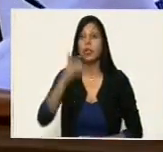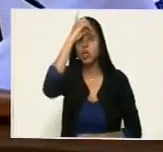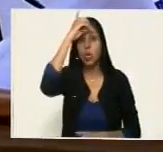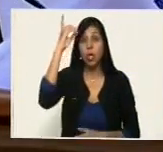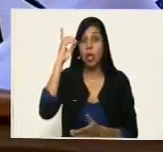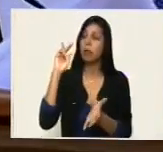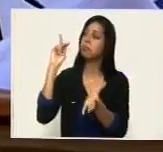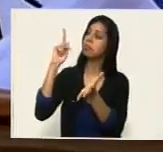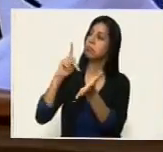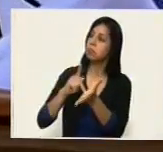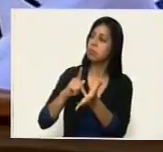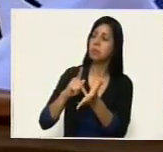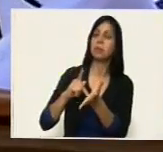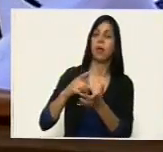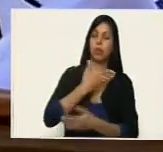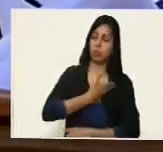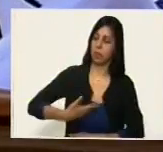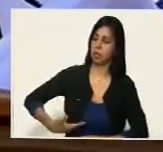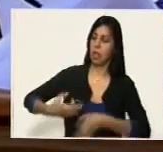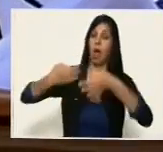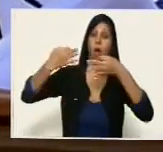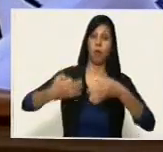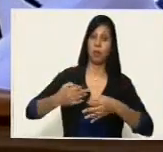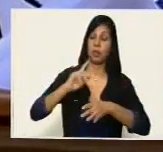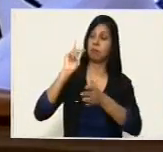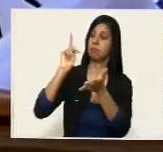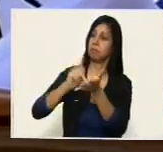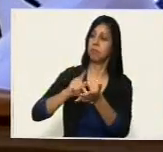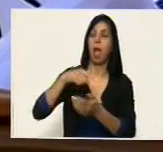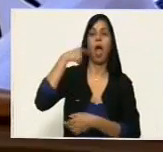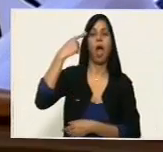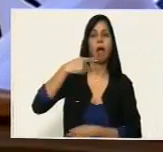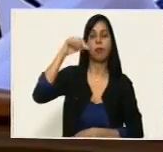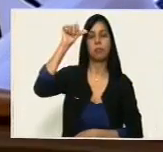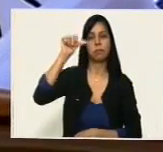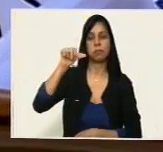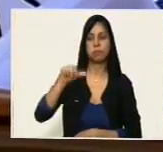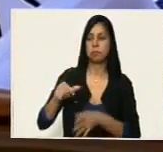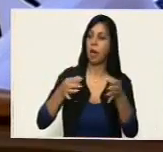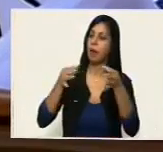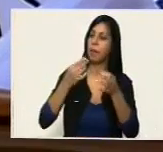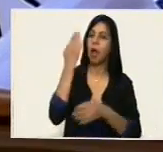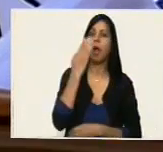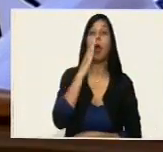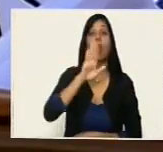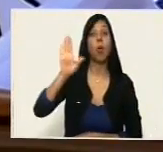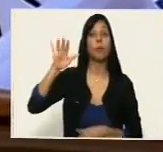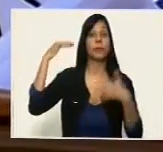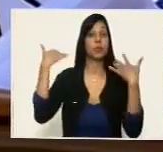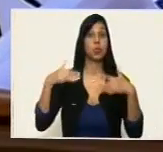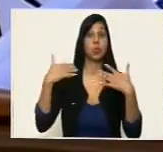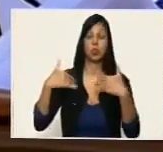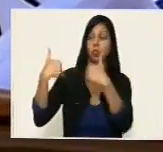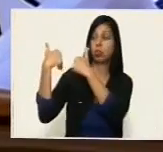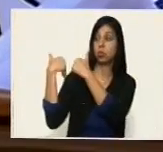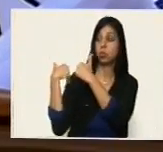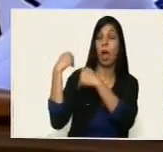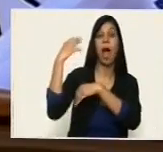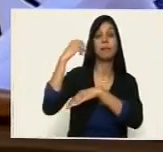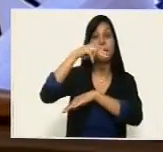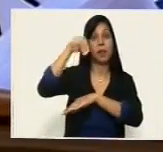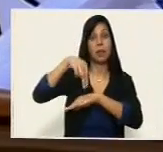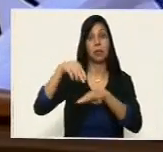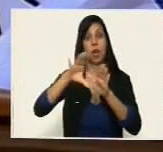de sus atribuciones, dirigió un mensaje al Pleno de Constituyente desde la tribuna de oradores, donde destacó el compromiso que implica estar al frente del poder originario